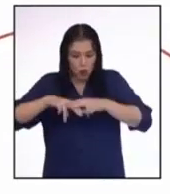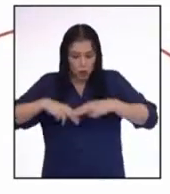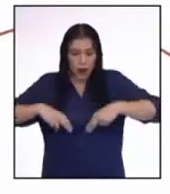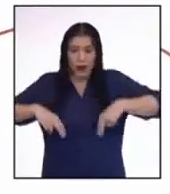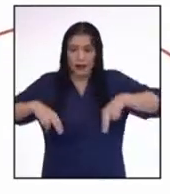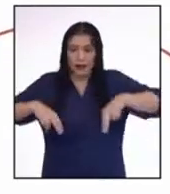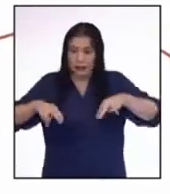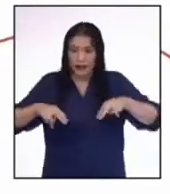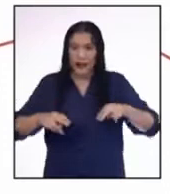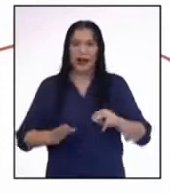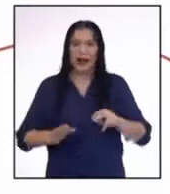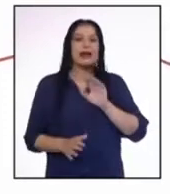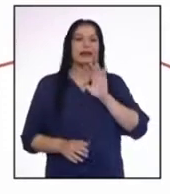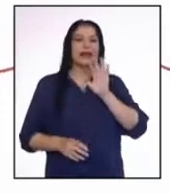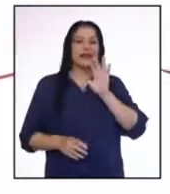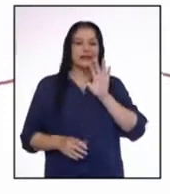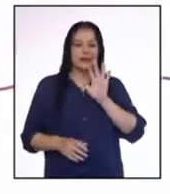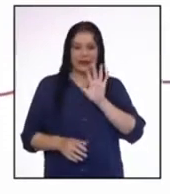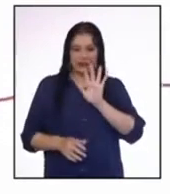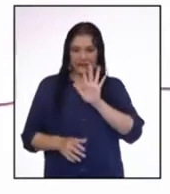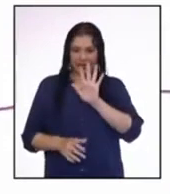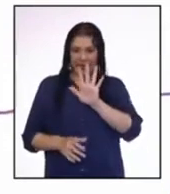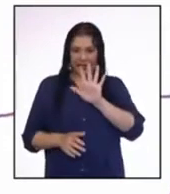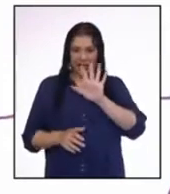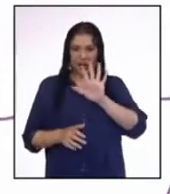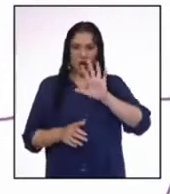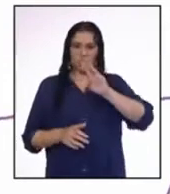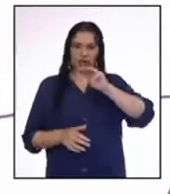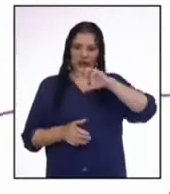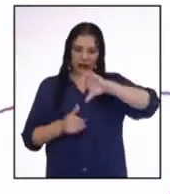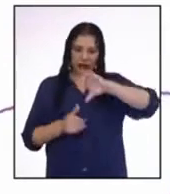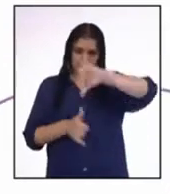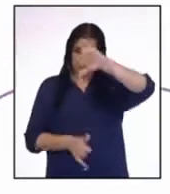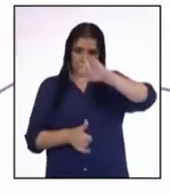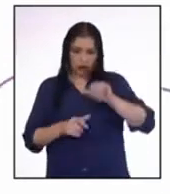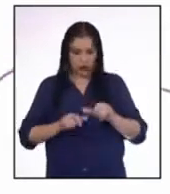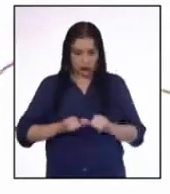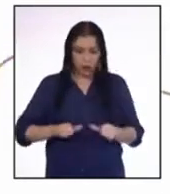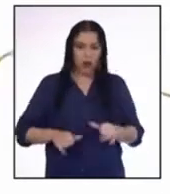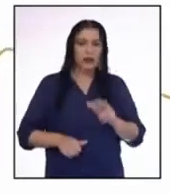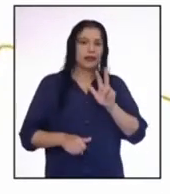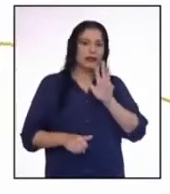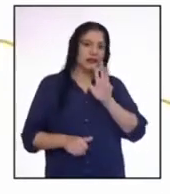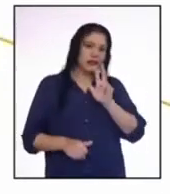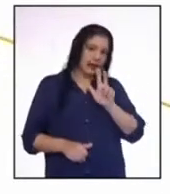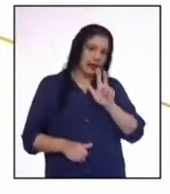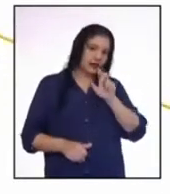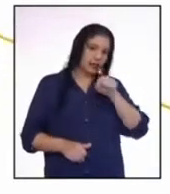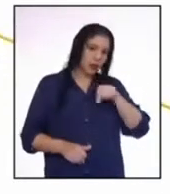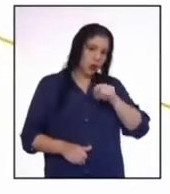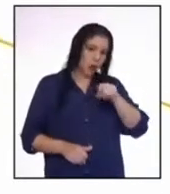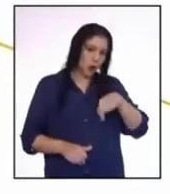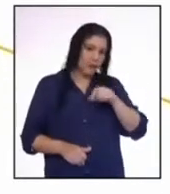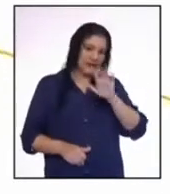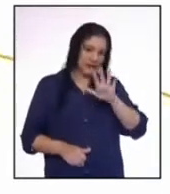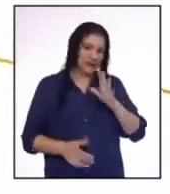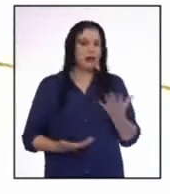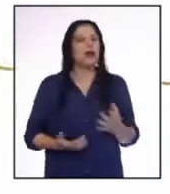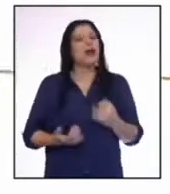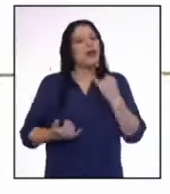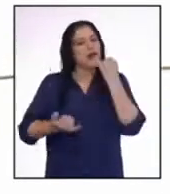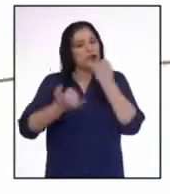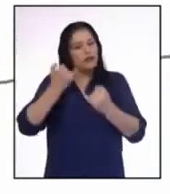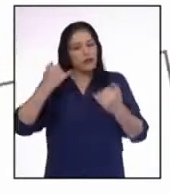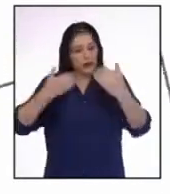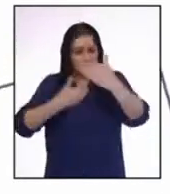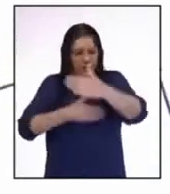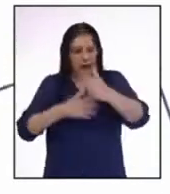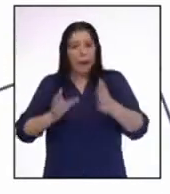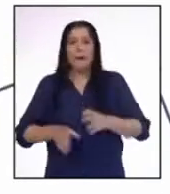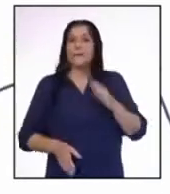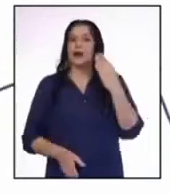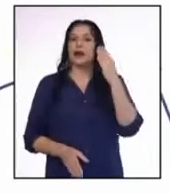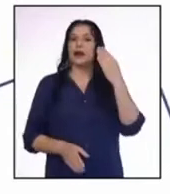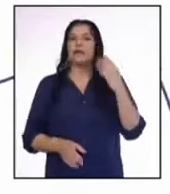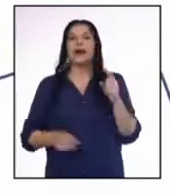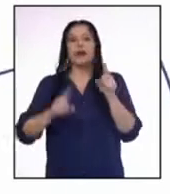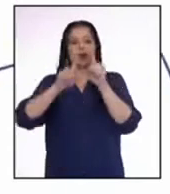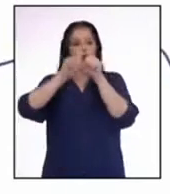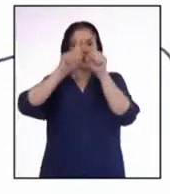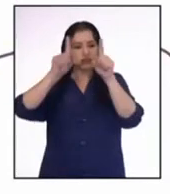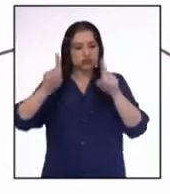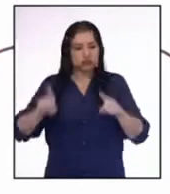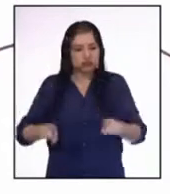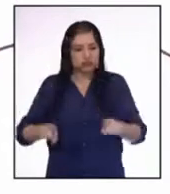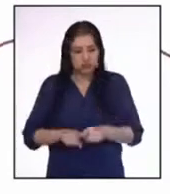de 5 centímetros por 3,5 centímetros. Finalmente, para el baño, dibujamos un rectángulo